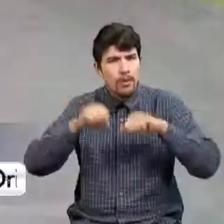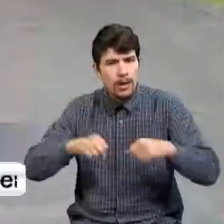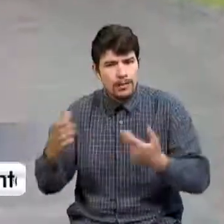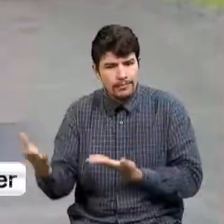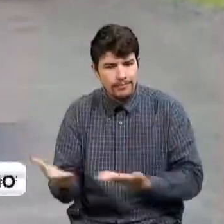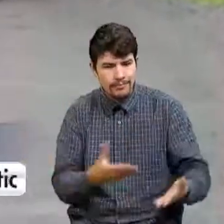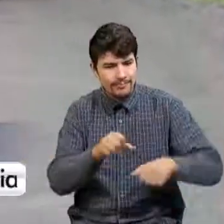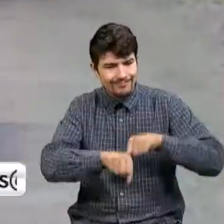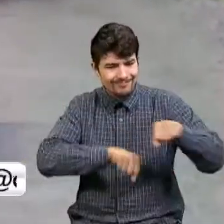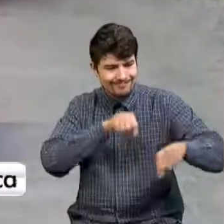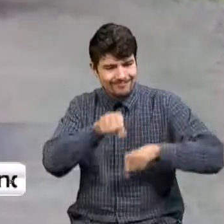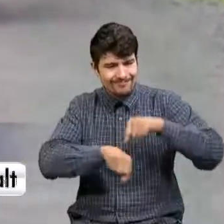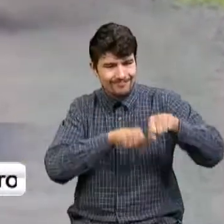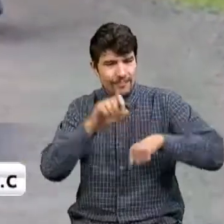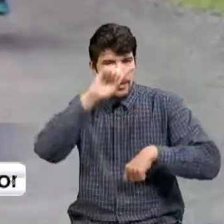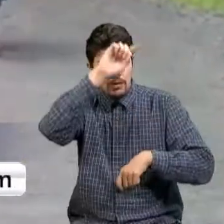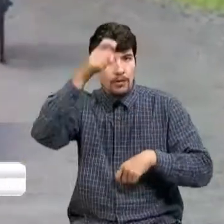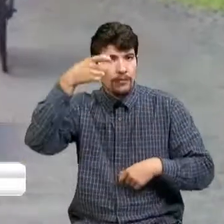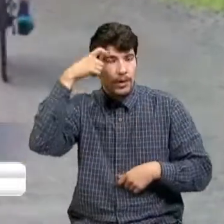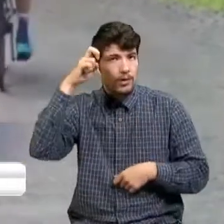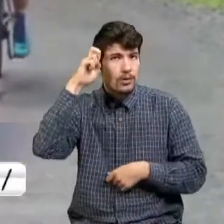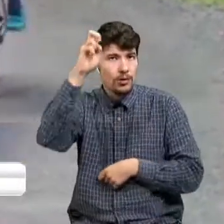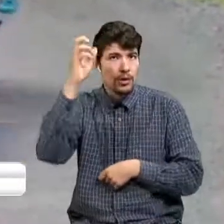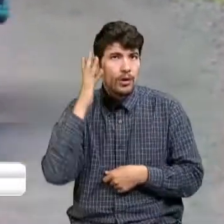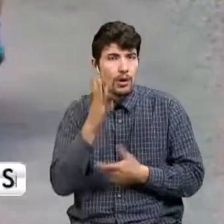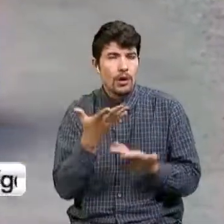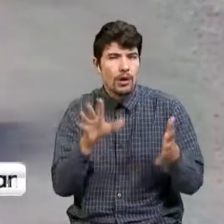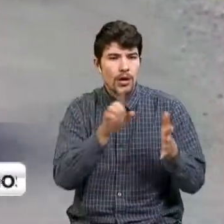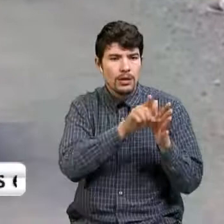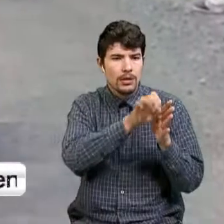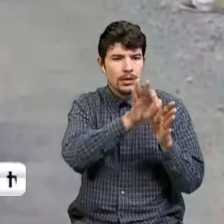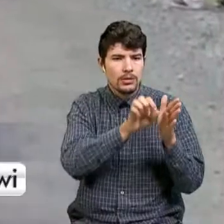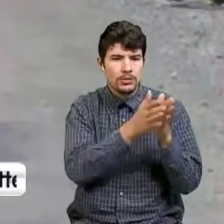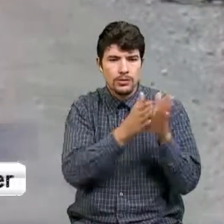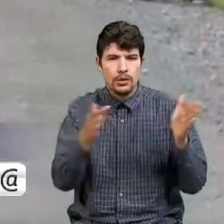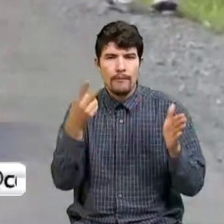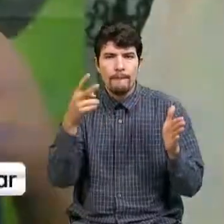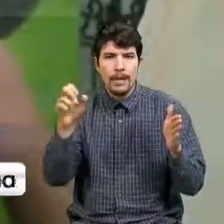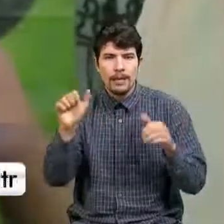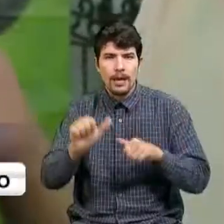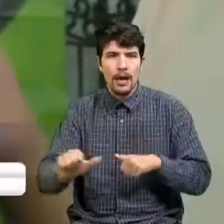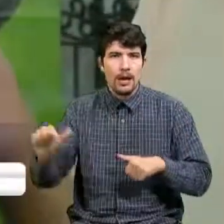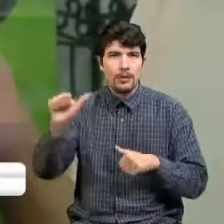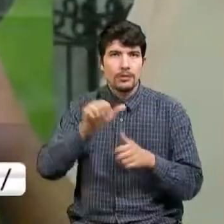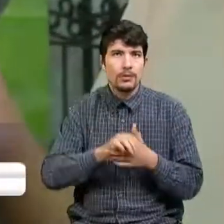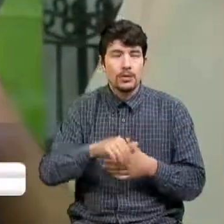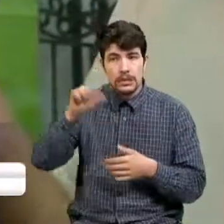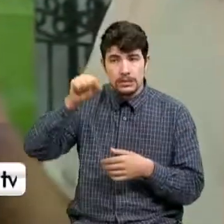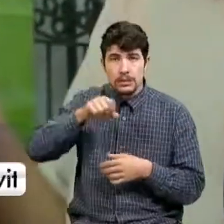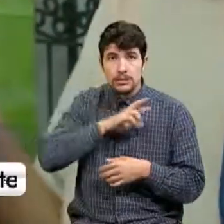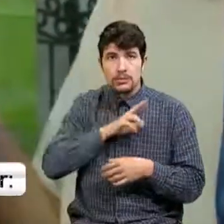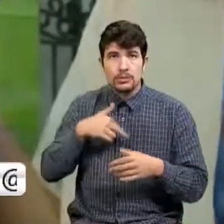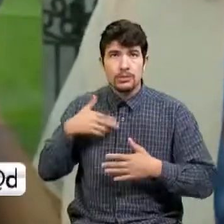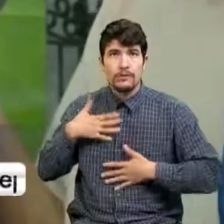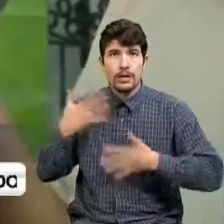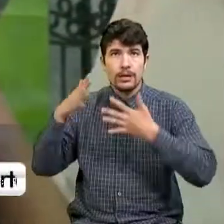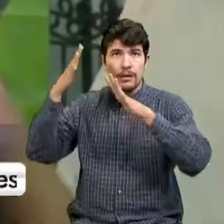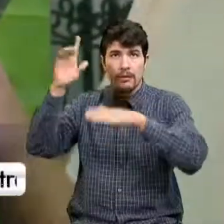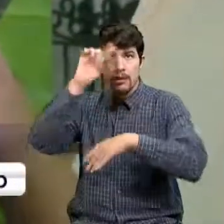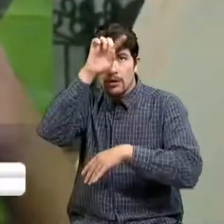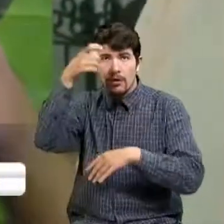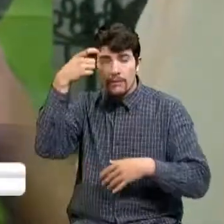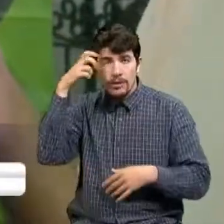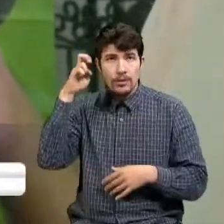senior master gobernación norte de santander entre el 18 y el 20 de agosto pues en primera medida felicitamos a la gobernación de norte de santander